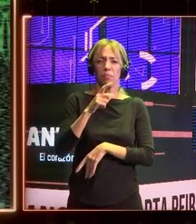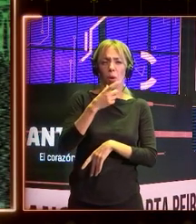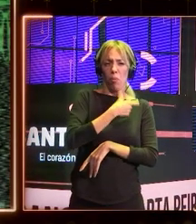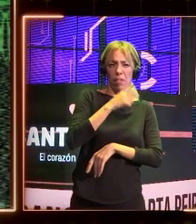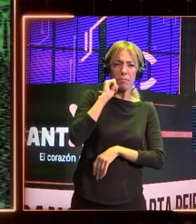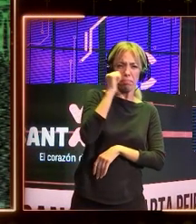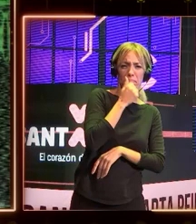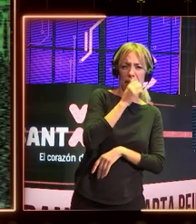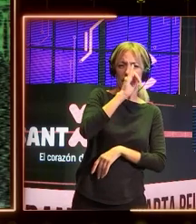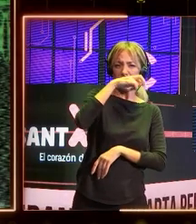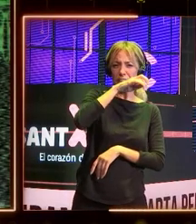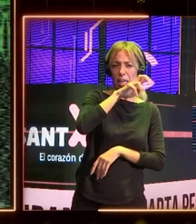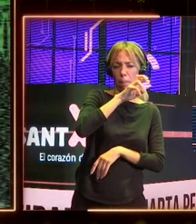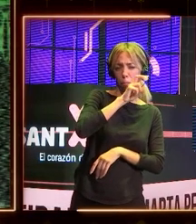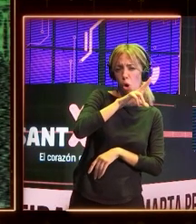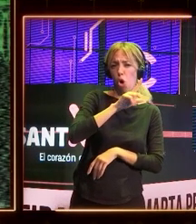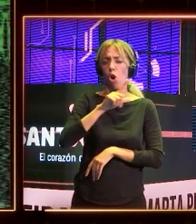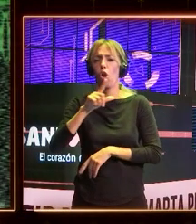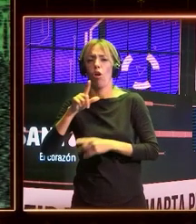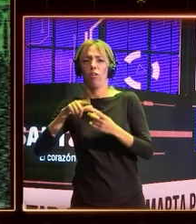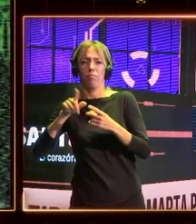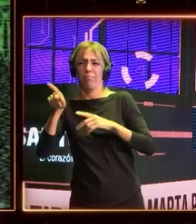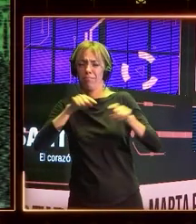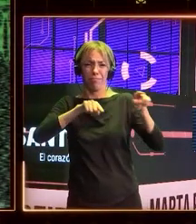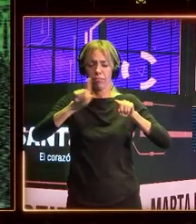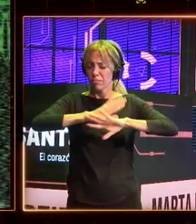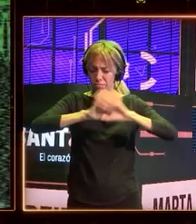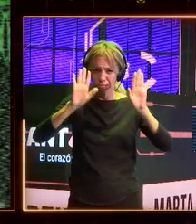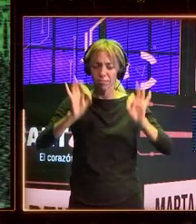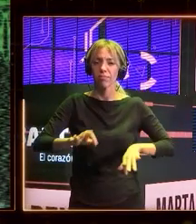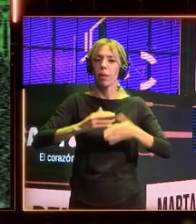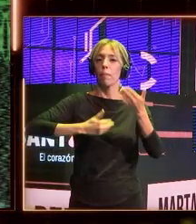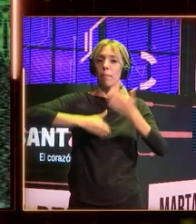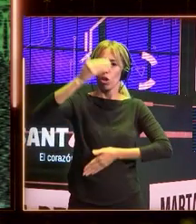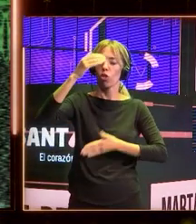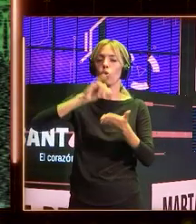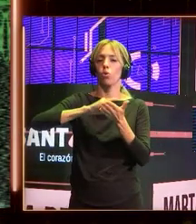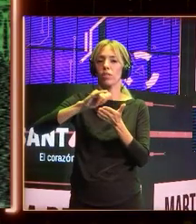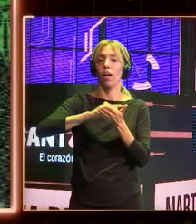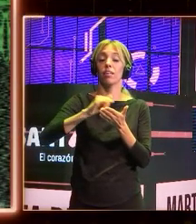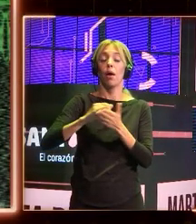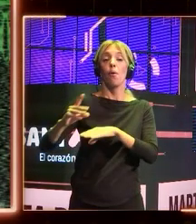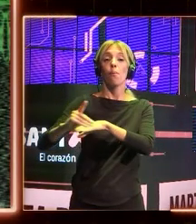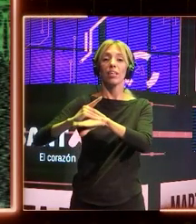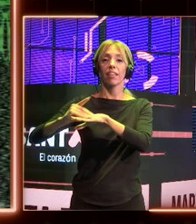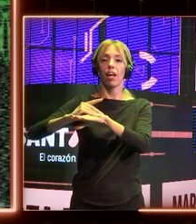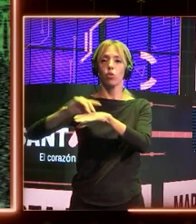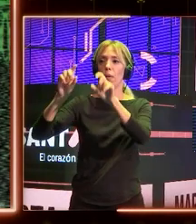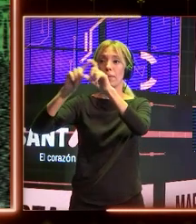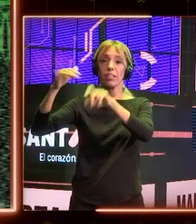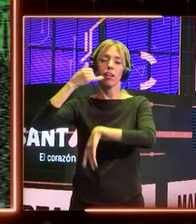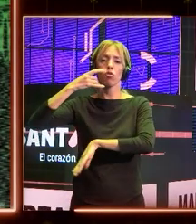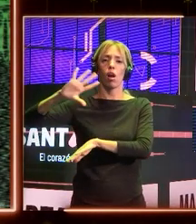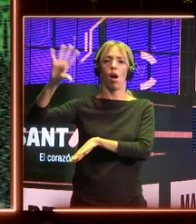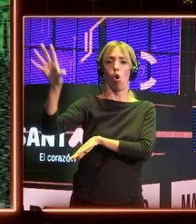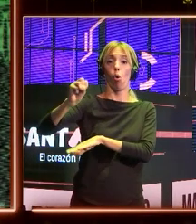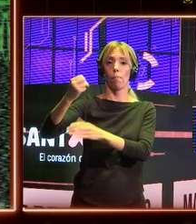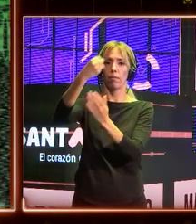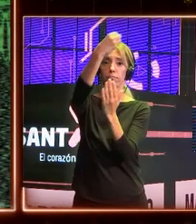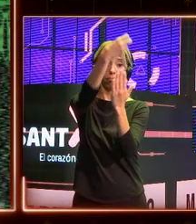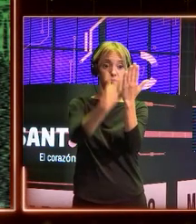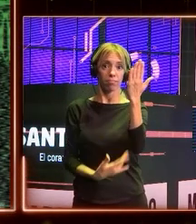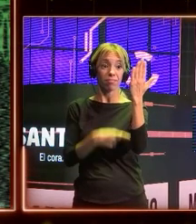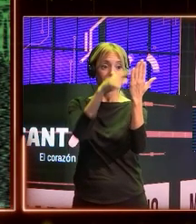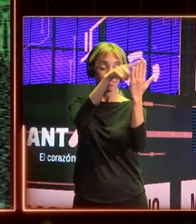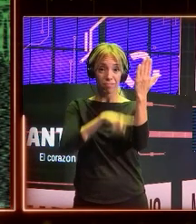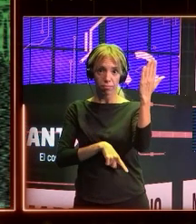la CIA, no la NSA, sino el New York Times, compró una base de datos de una empresa telefónica y con esa base de